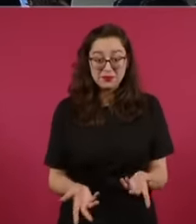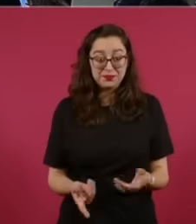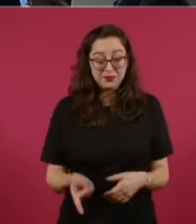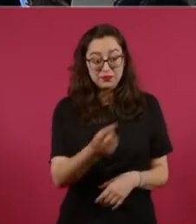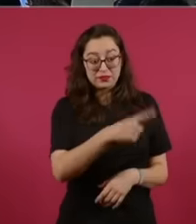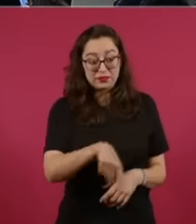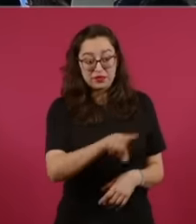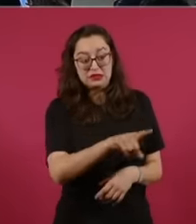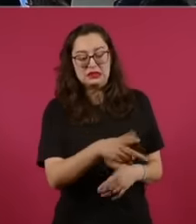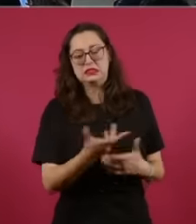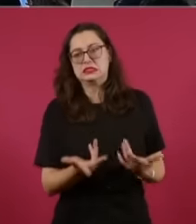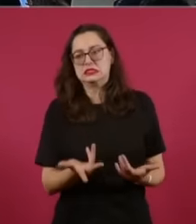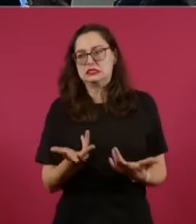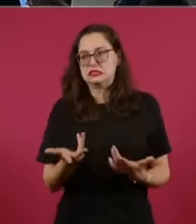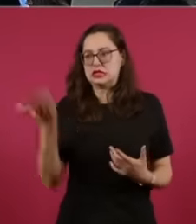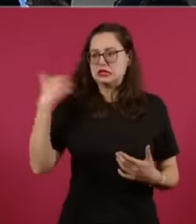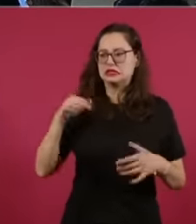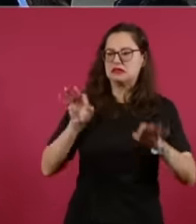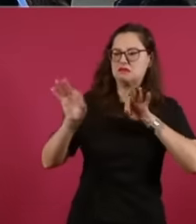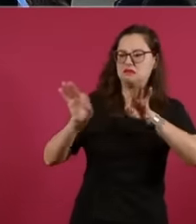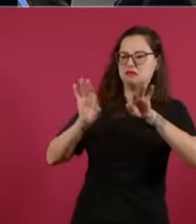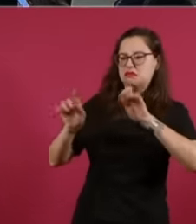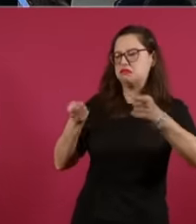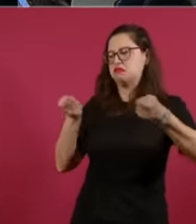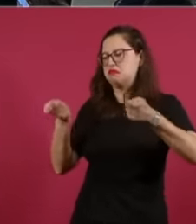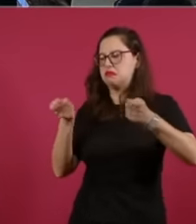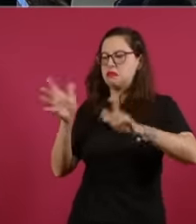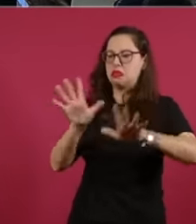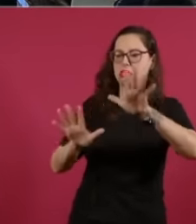el poder, la influencia que tenían antes,